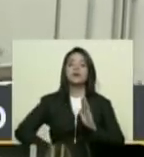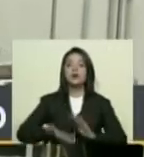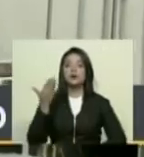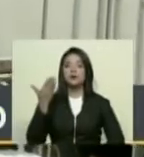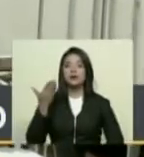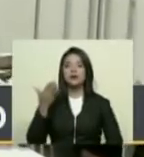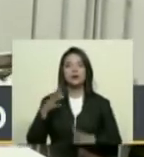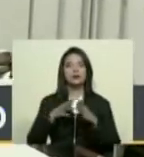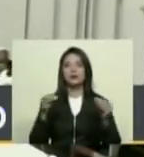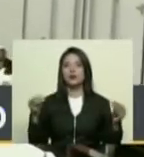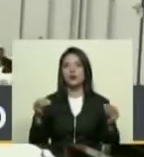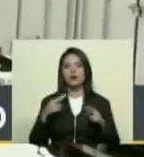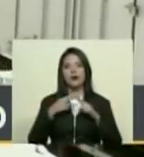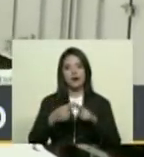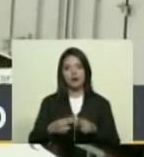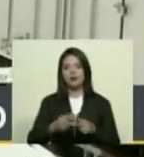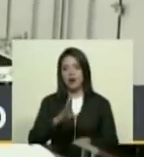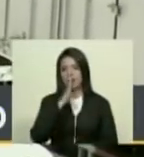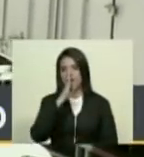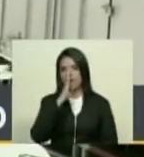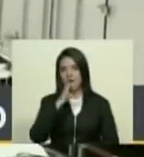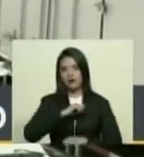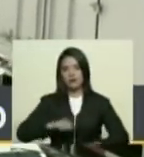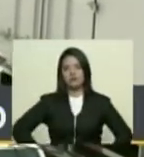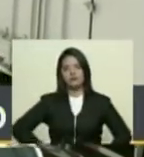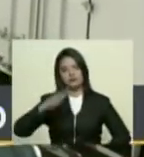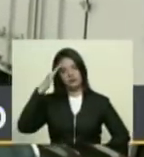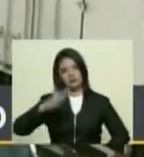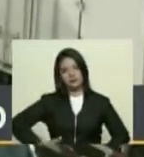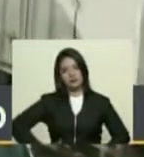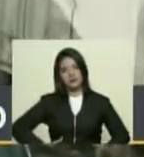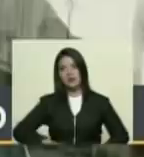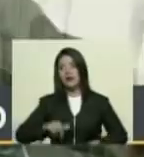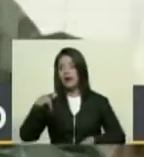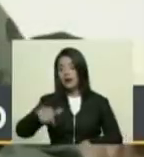la capacidad crediticia del Banco de la Fuerza Armada. Ya